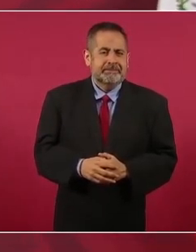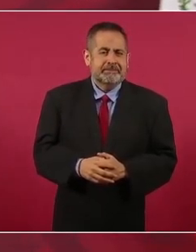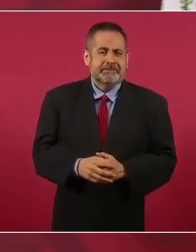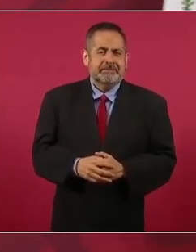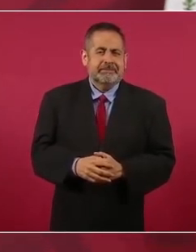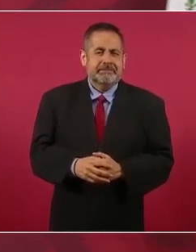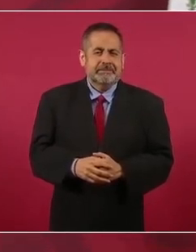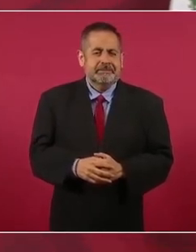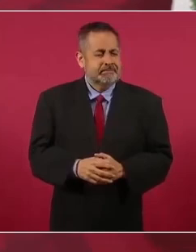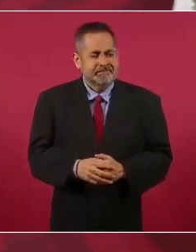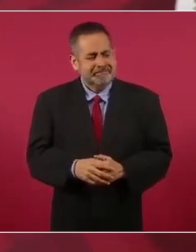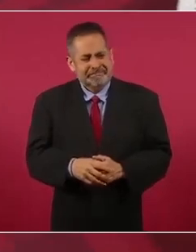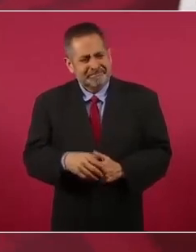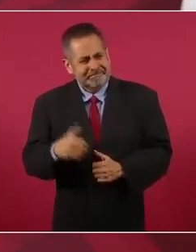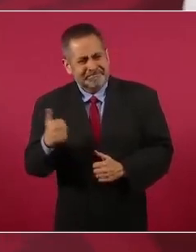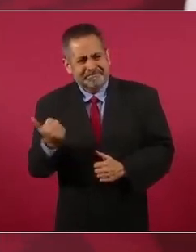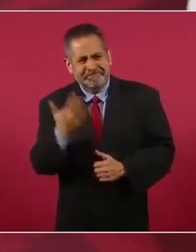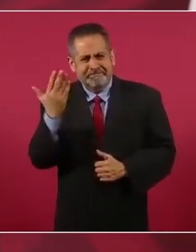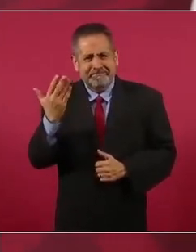Que se vayan